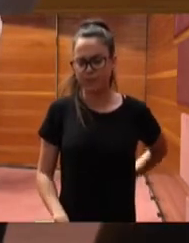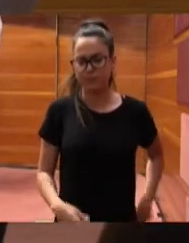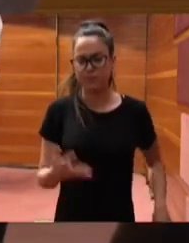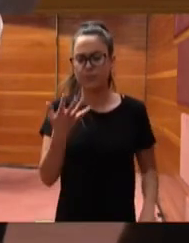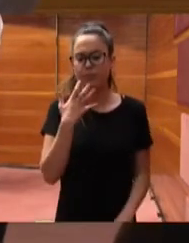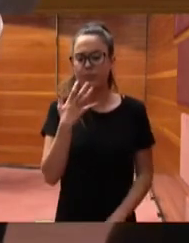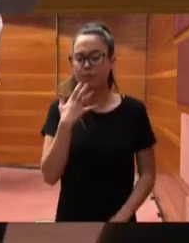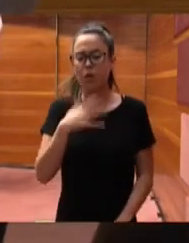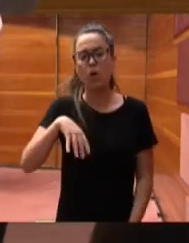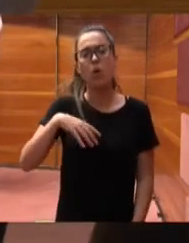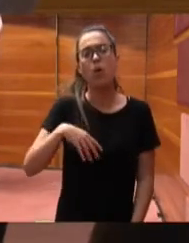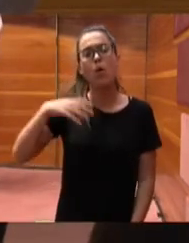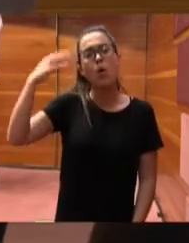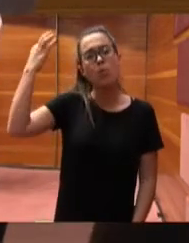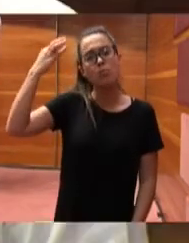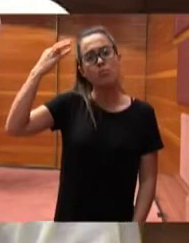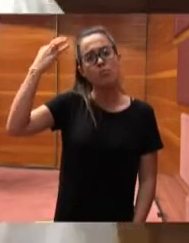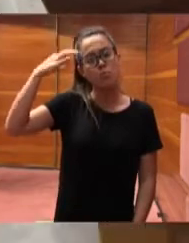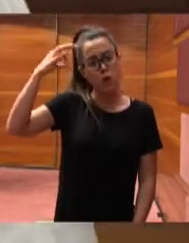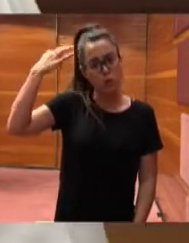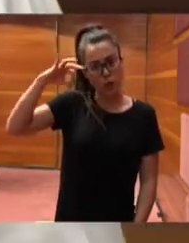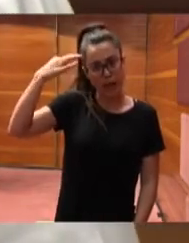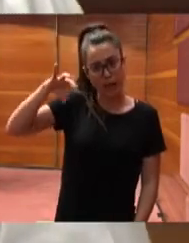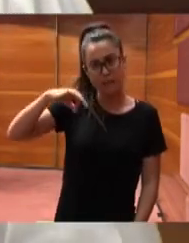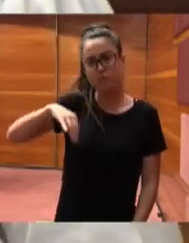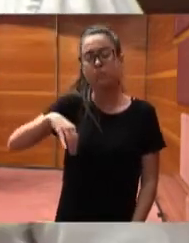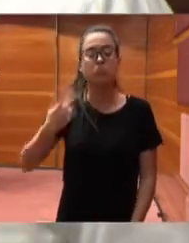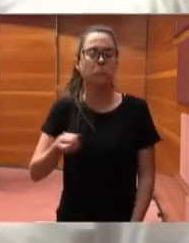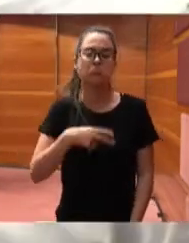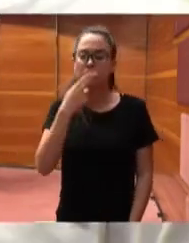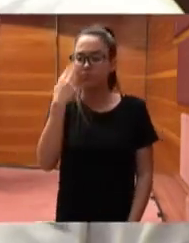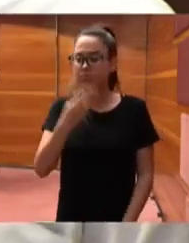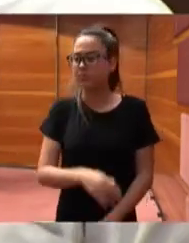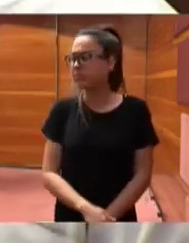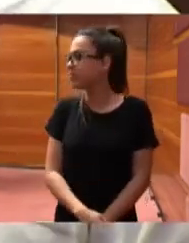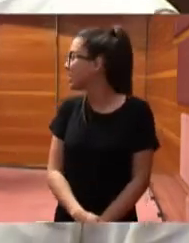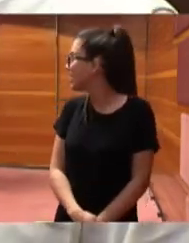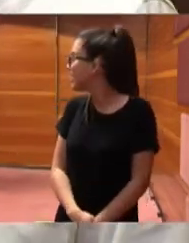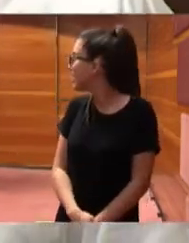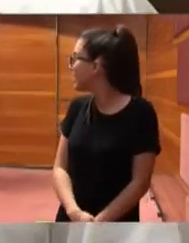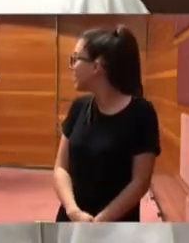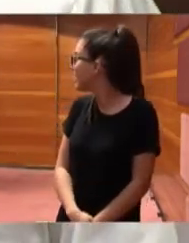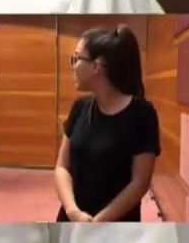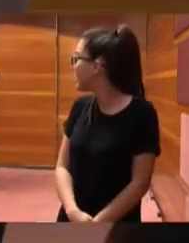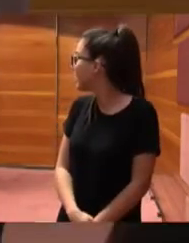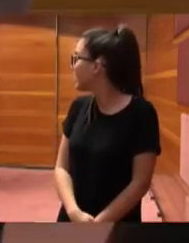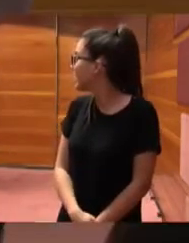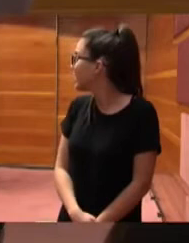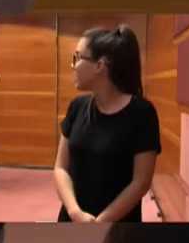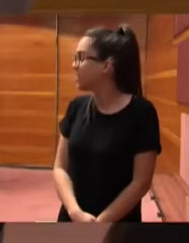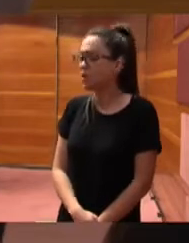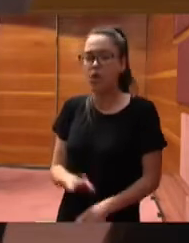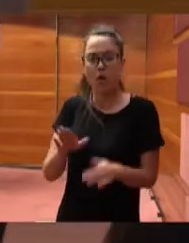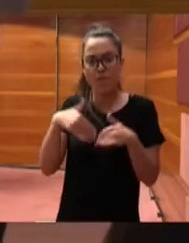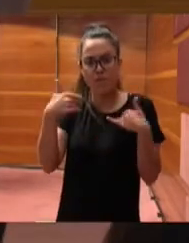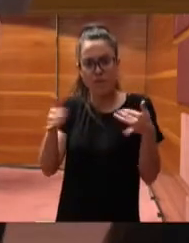Participación de Portugal me parece muy interesante y como siempre, como casi siempre... Ha dicho fuera Euskadi, ¿eh? No solo, ¿eh? Fuera de